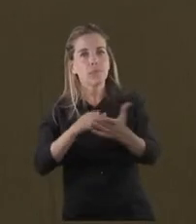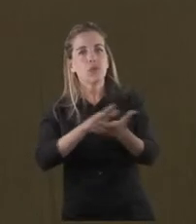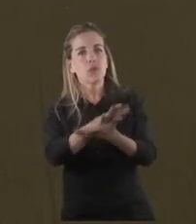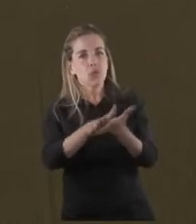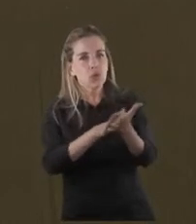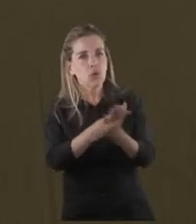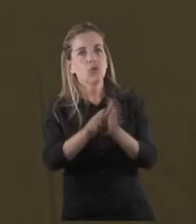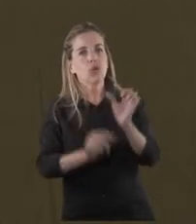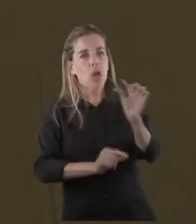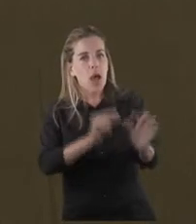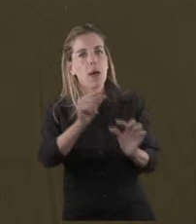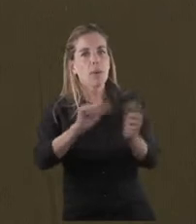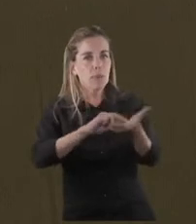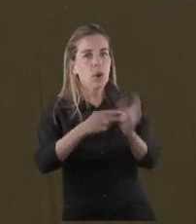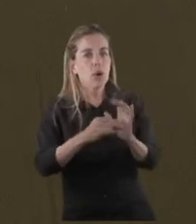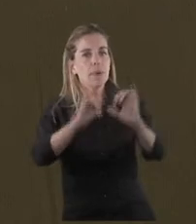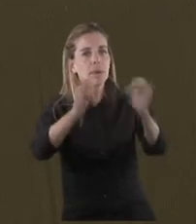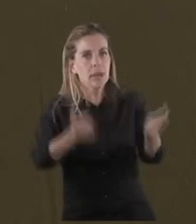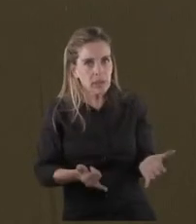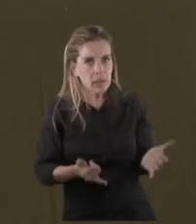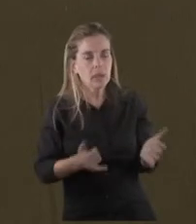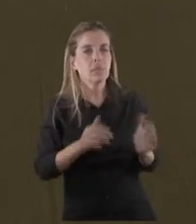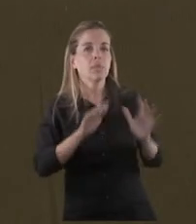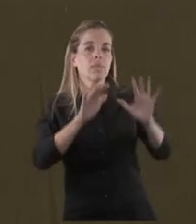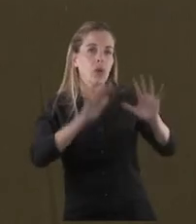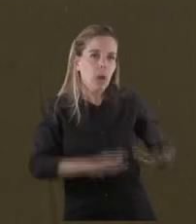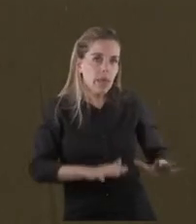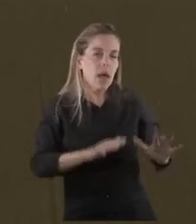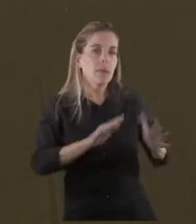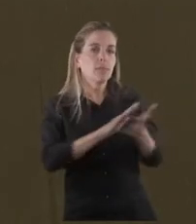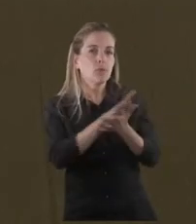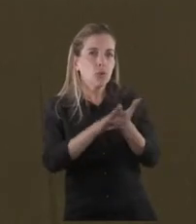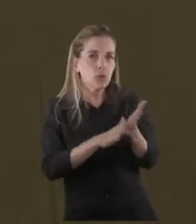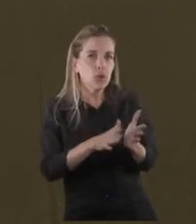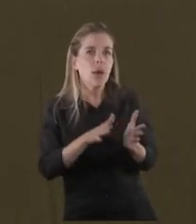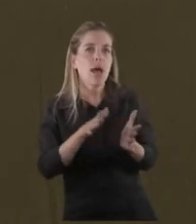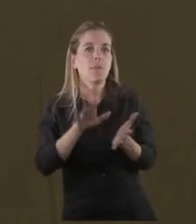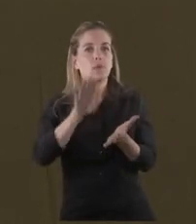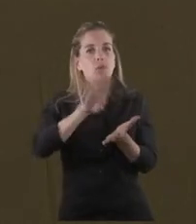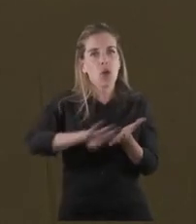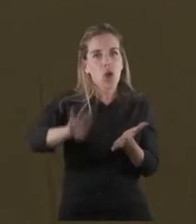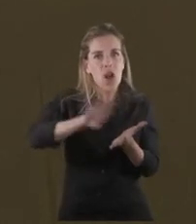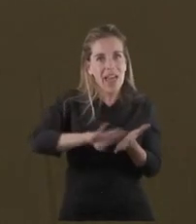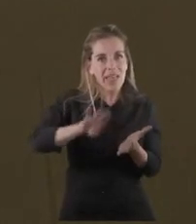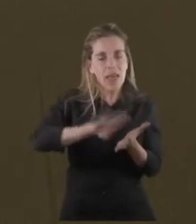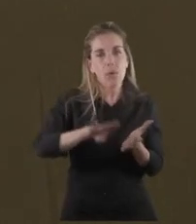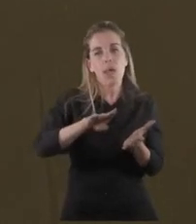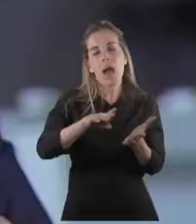Los que heredamos. Resolvimos el problema de la deuda con los acreedores